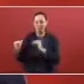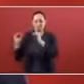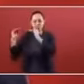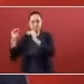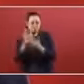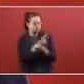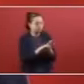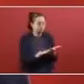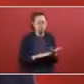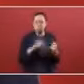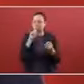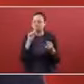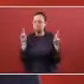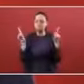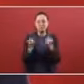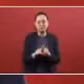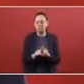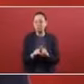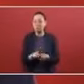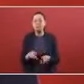Pero se termina la simulación